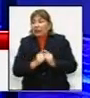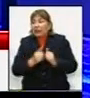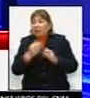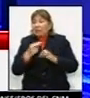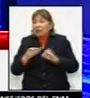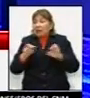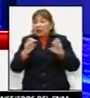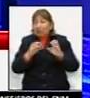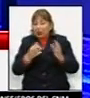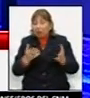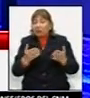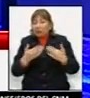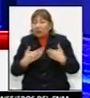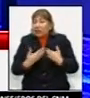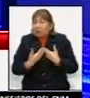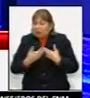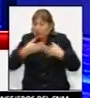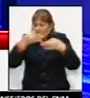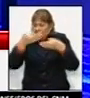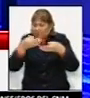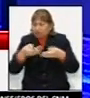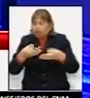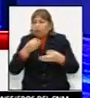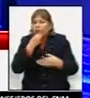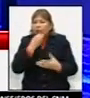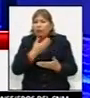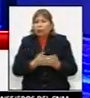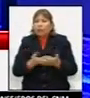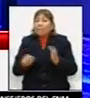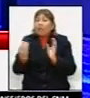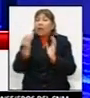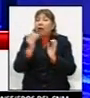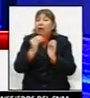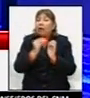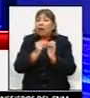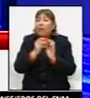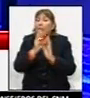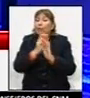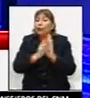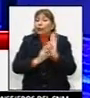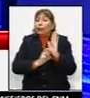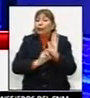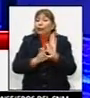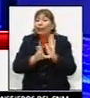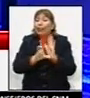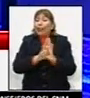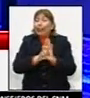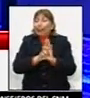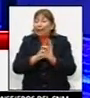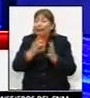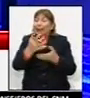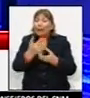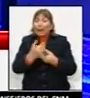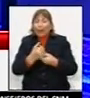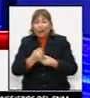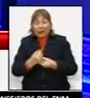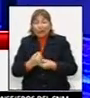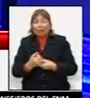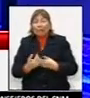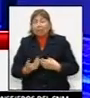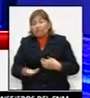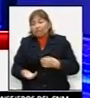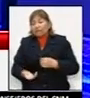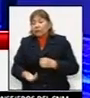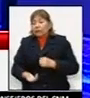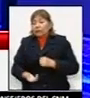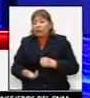pueda tomar las mejores decisiones para plasmarlas en un proyecto de ley que recoja definitivamente pues